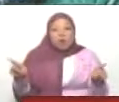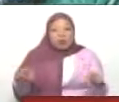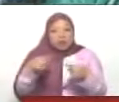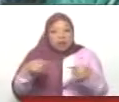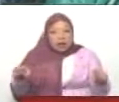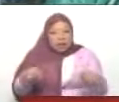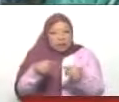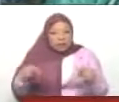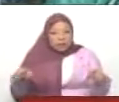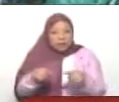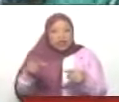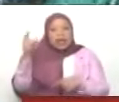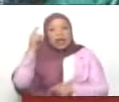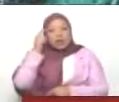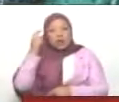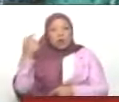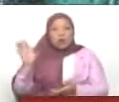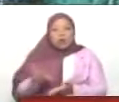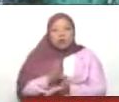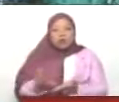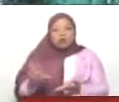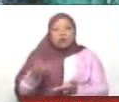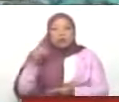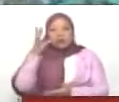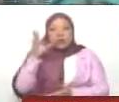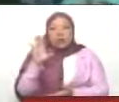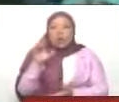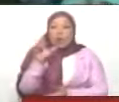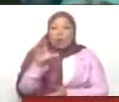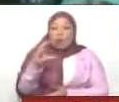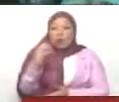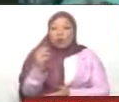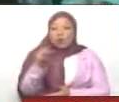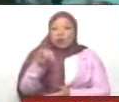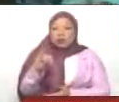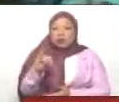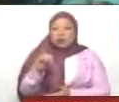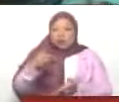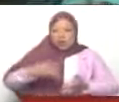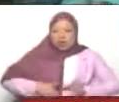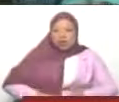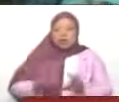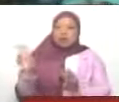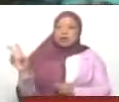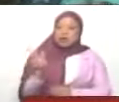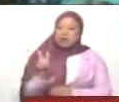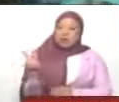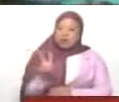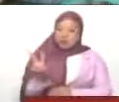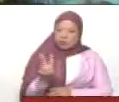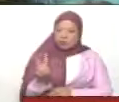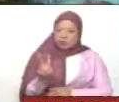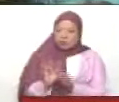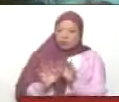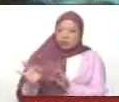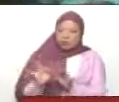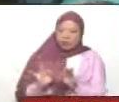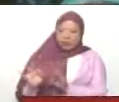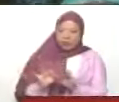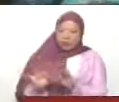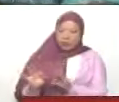Creo que fue una celebración y como dice Connie Méndez, el que nace en Venezuela ya lo vamos